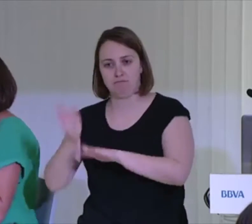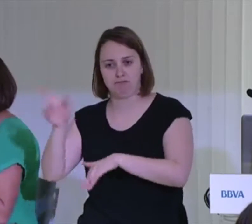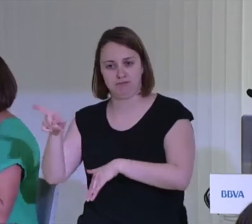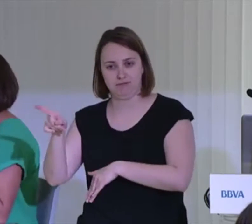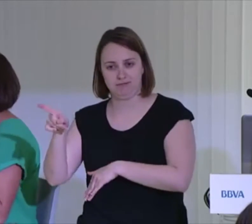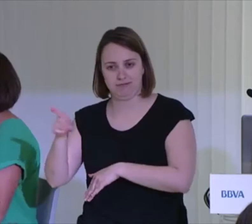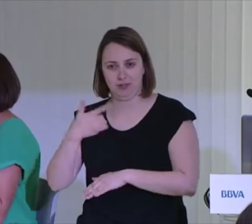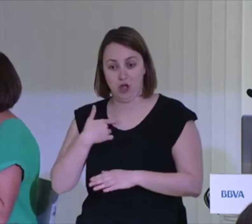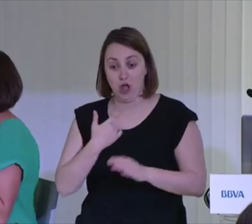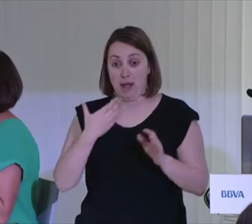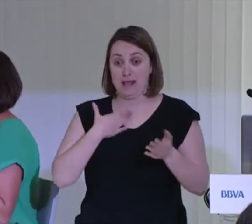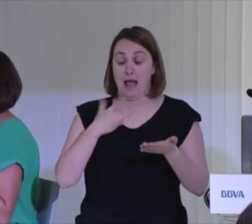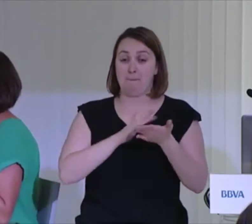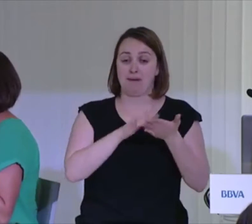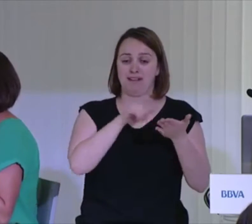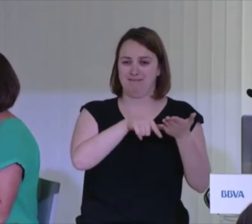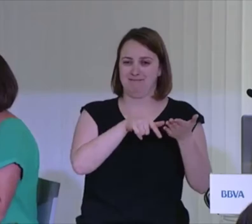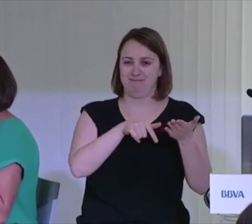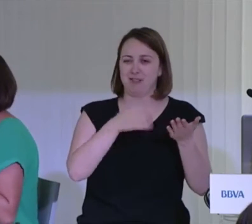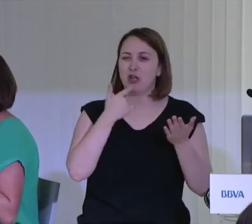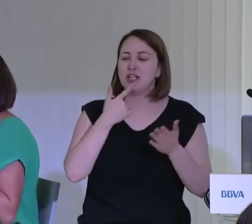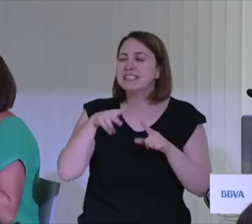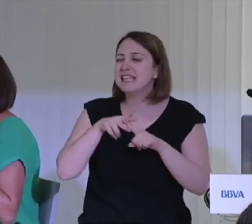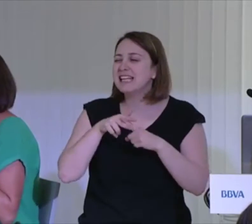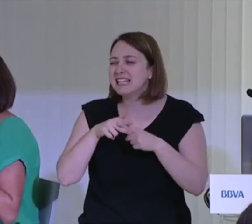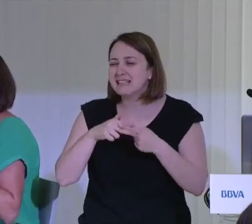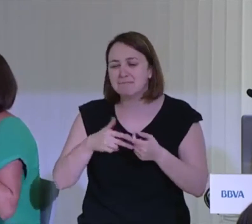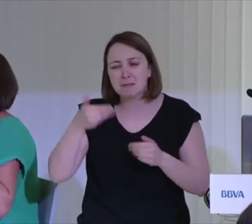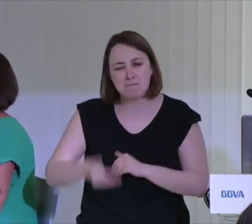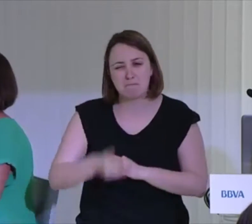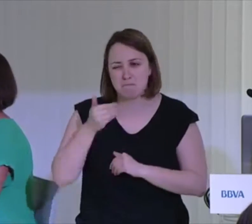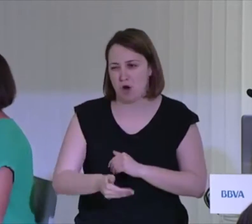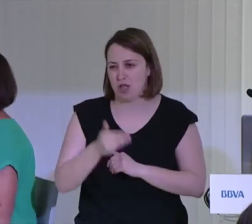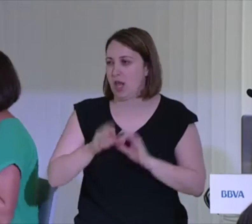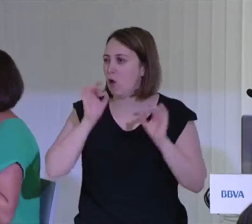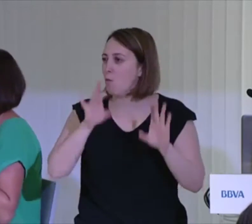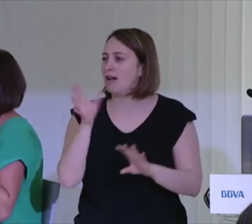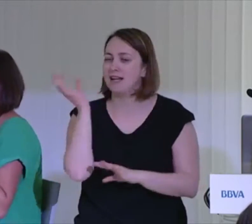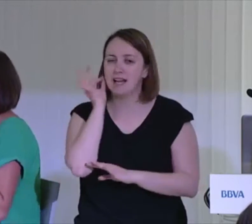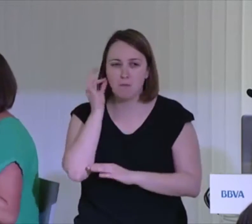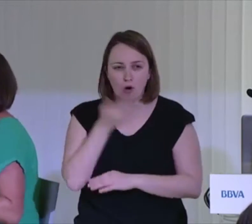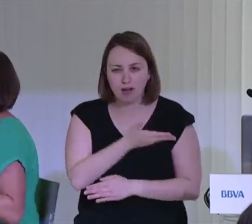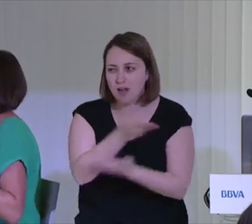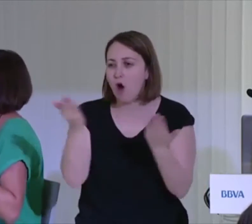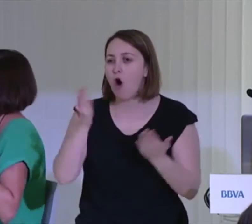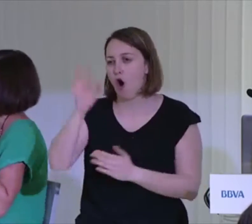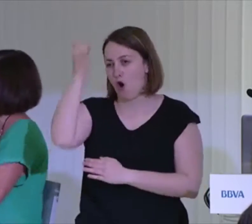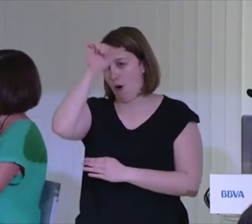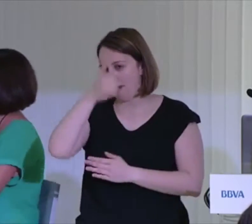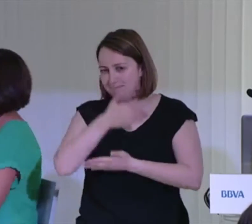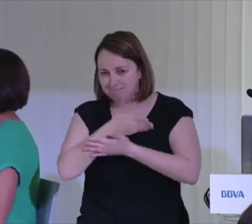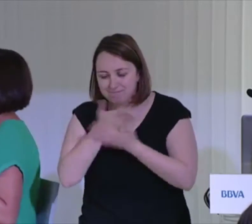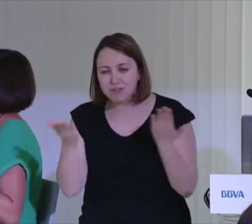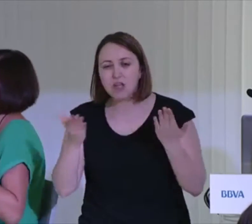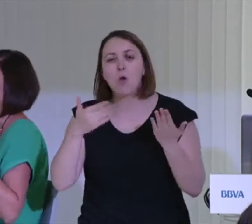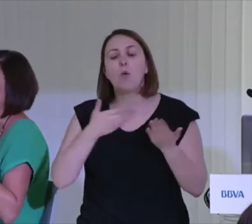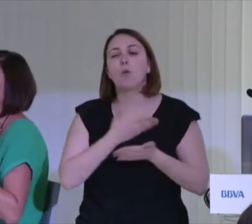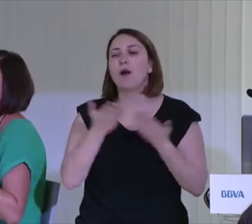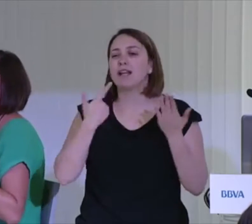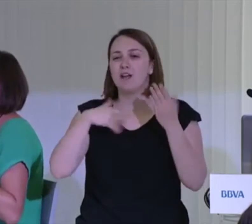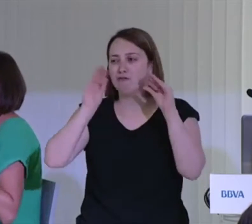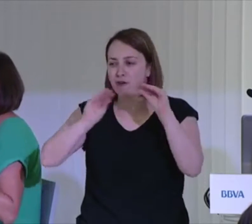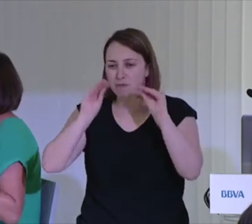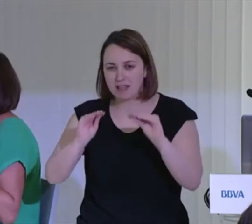La tecnología es una herramienta muy potente y tiene que ser una aliada más, igual que son las mujeres que nos rodean o los hombres que nos rodean, igual que lo es la